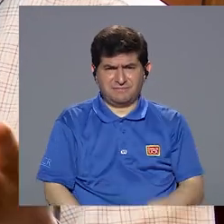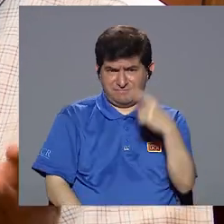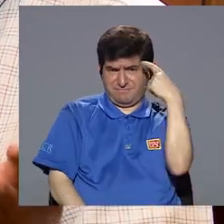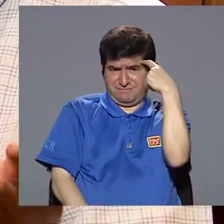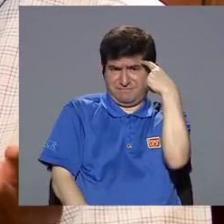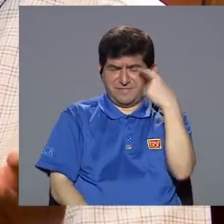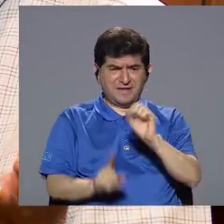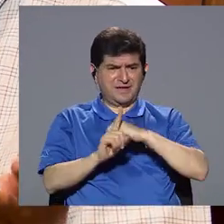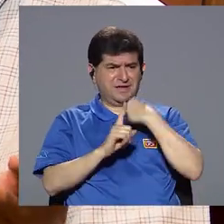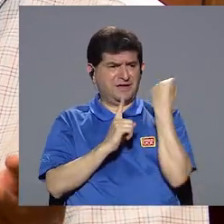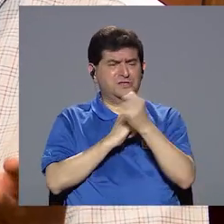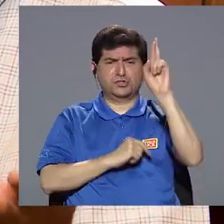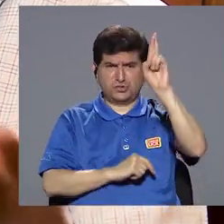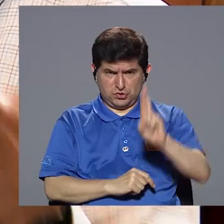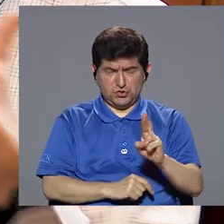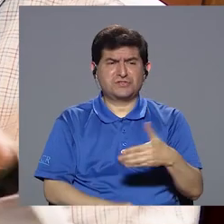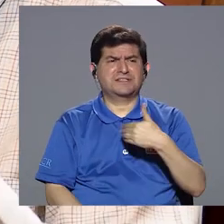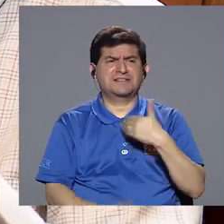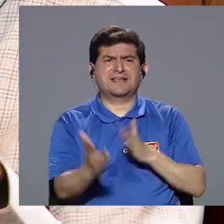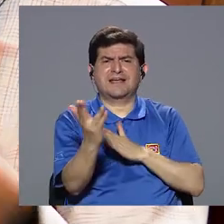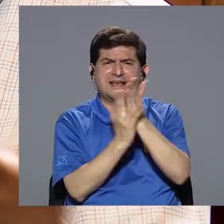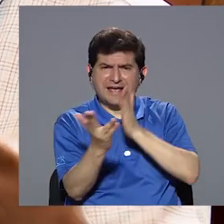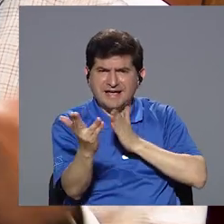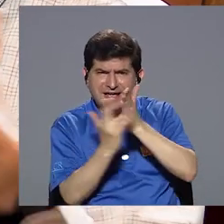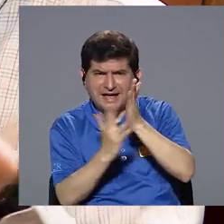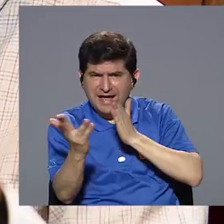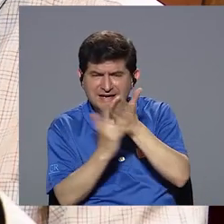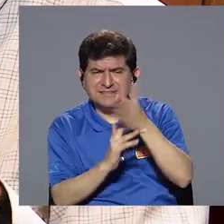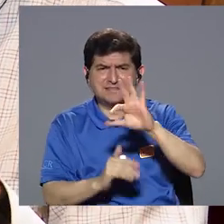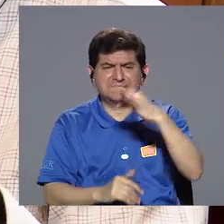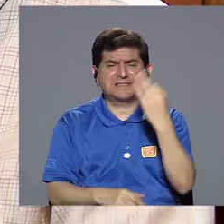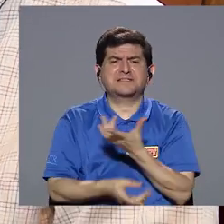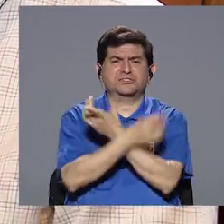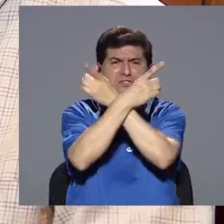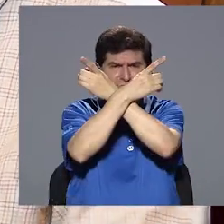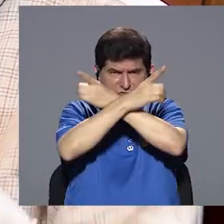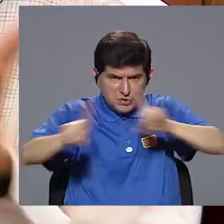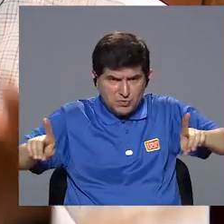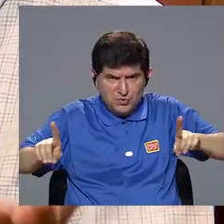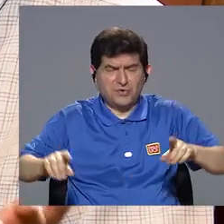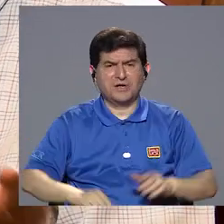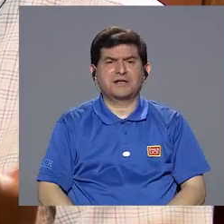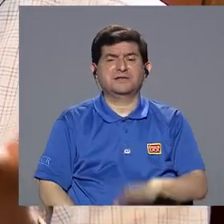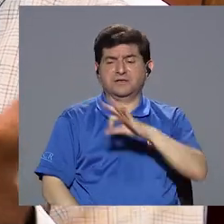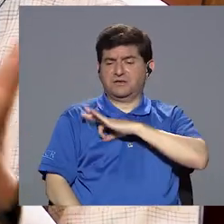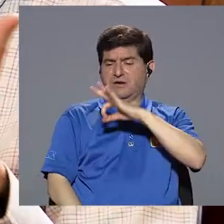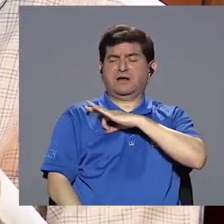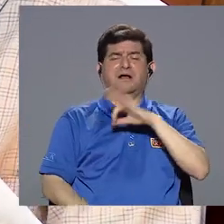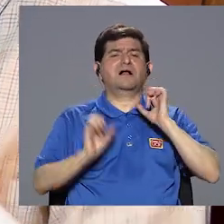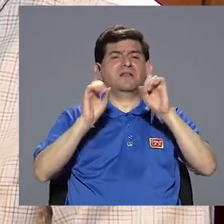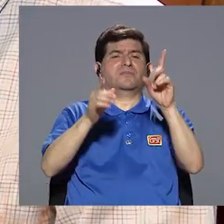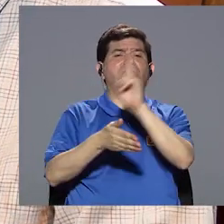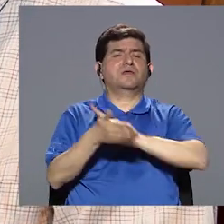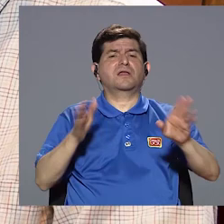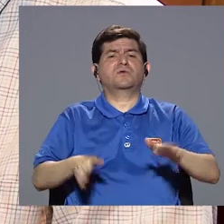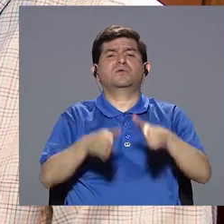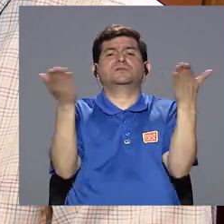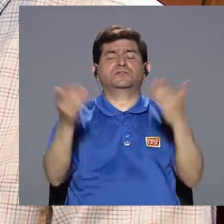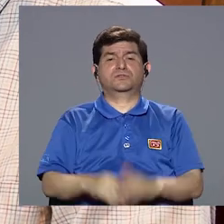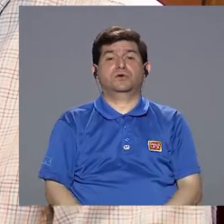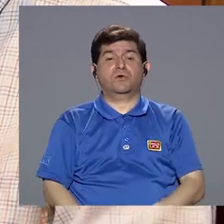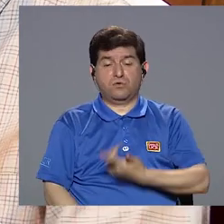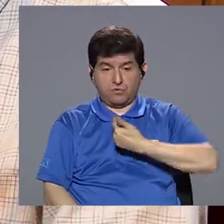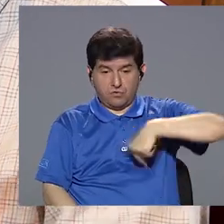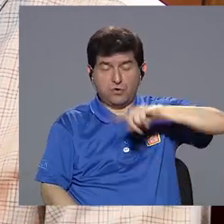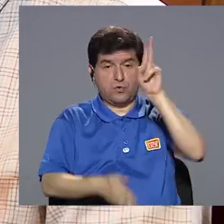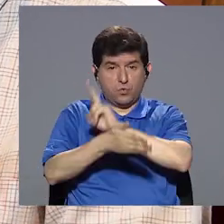a que a que la sociedad costarricense tenga acceso de una manera democrática al beneficio de educación